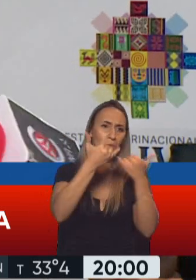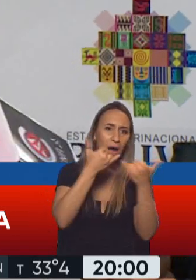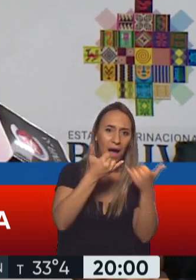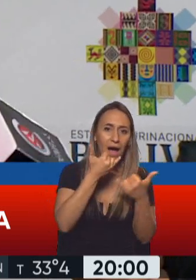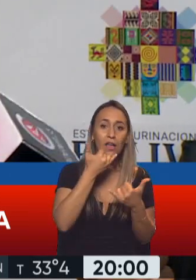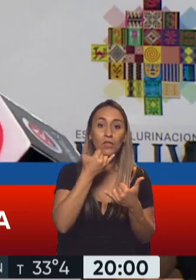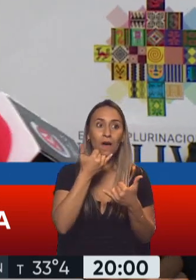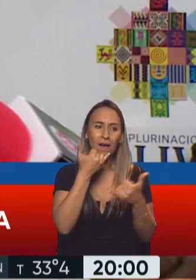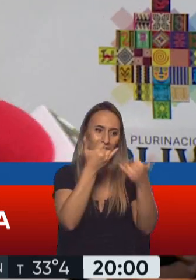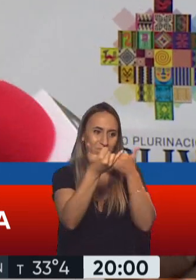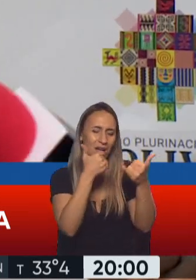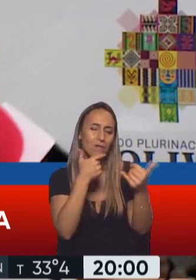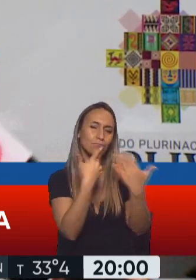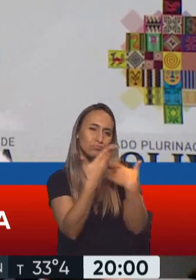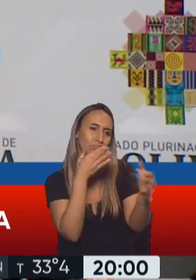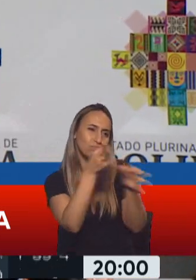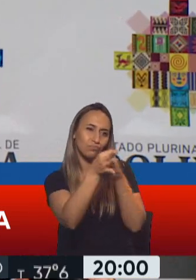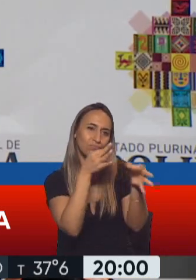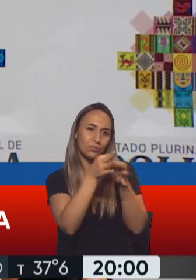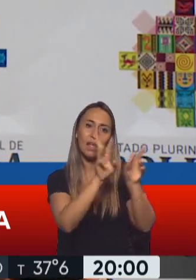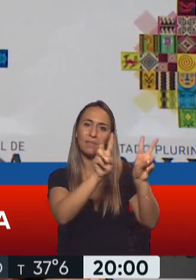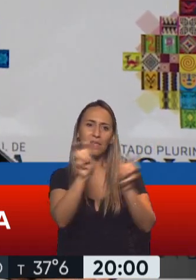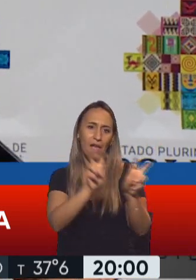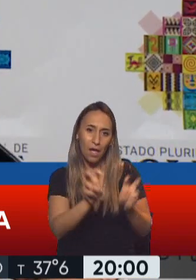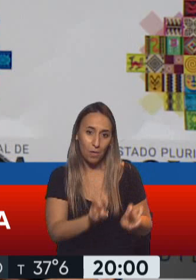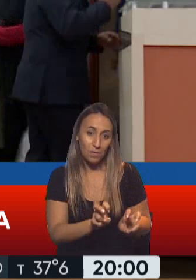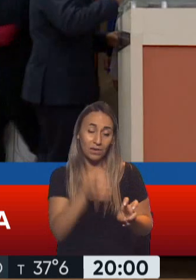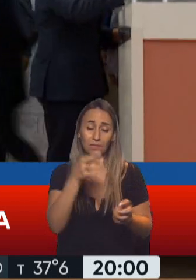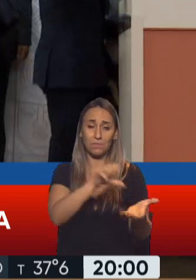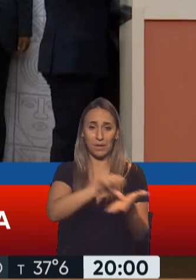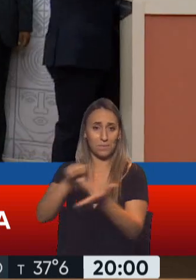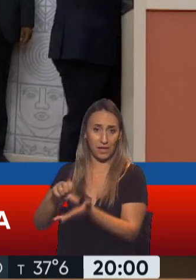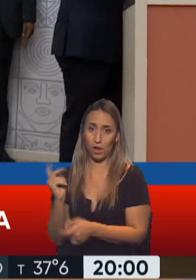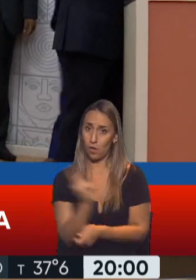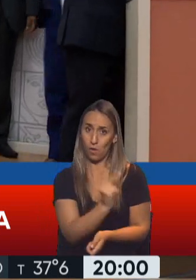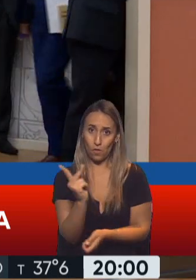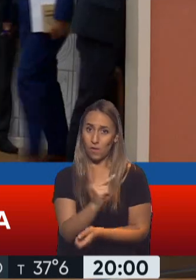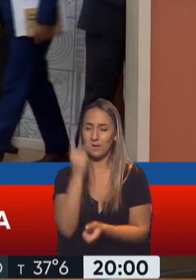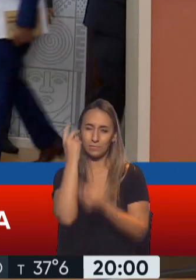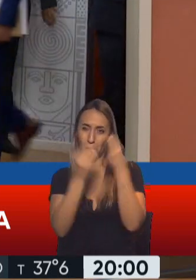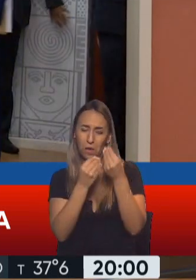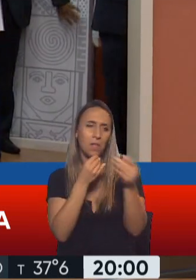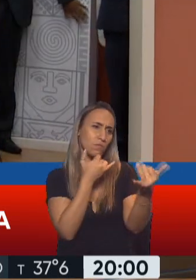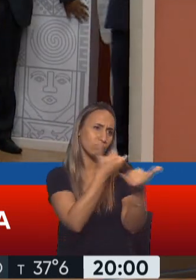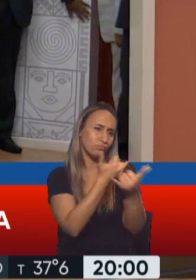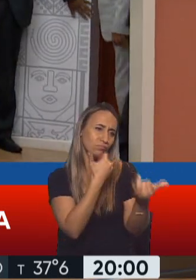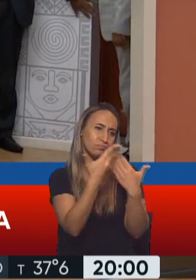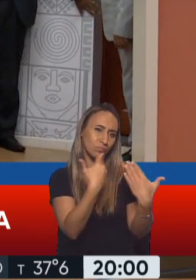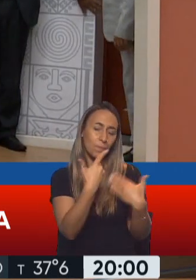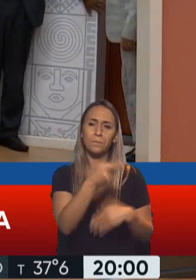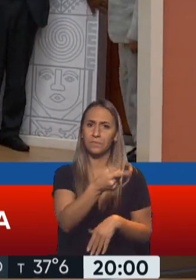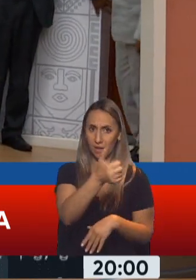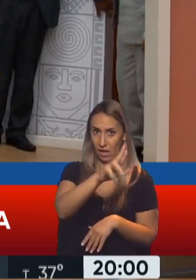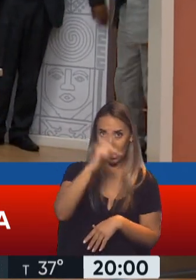y allí se van discutiendo los temas que ambos países tienen como preocupación. ¿Arce vendrá a Argentina?